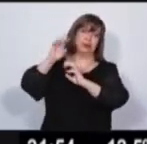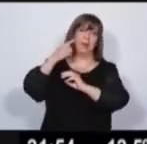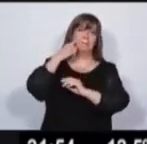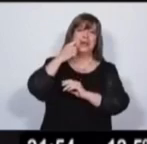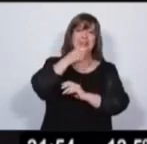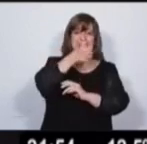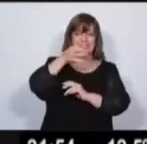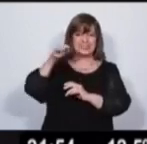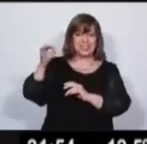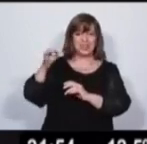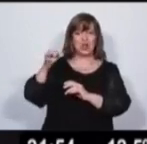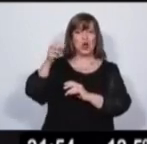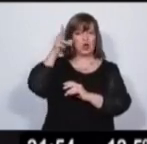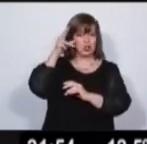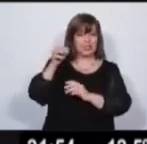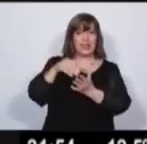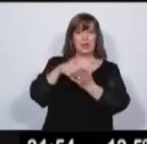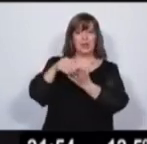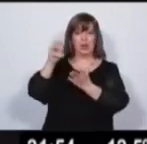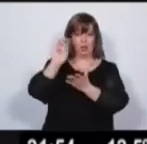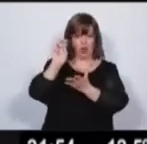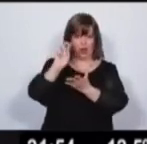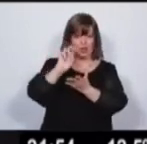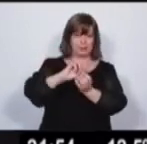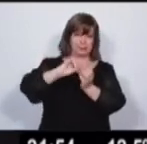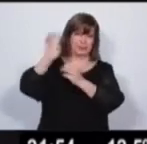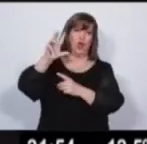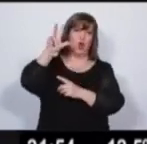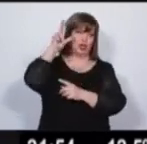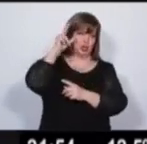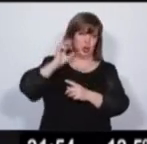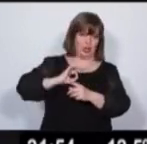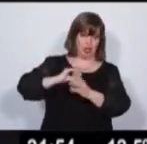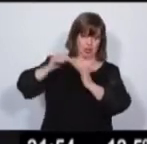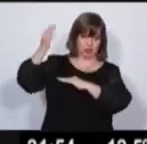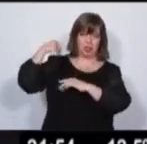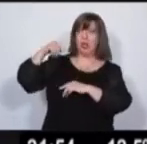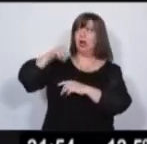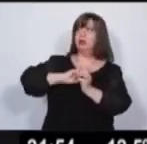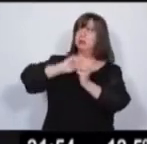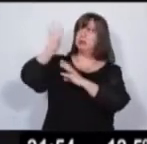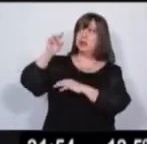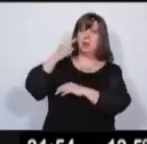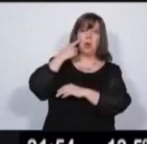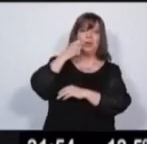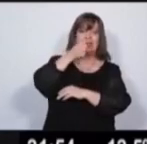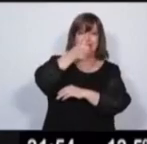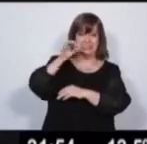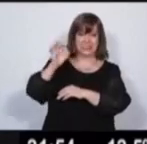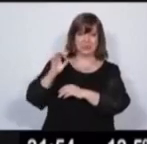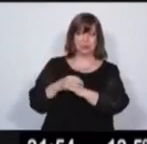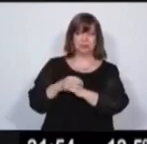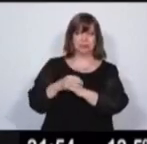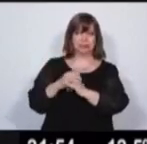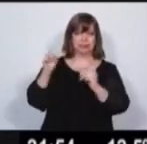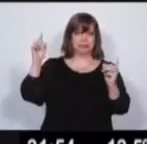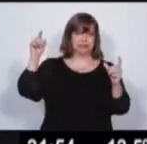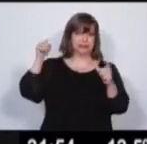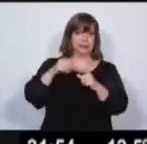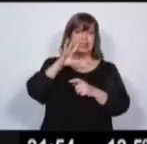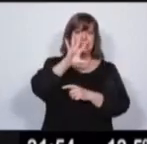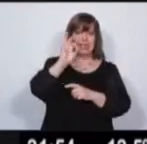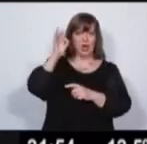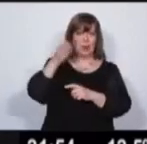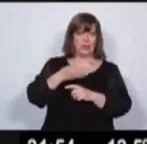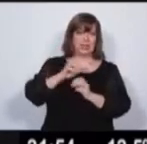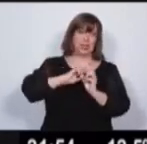seiscientos mil seiscientos ochenta millones de dólares hace ocho años hoy exportamos por mil seiscientos hemos decaído un